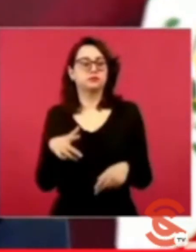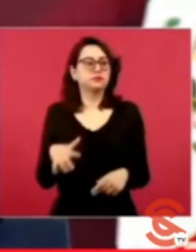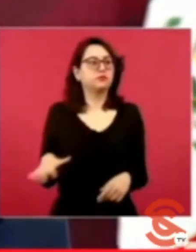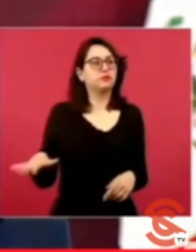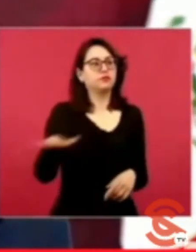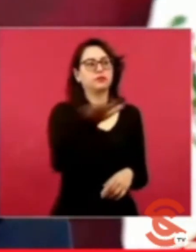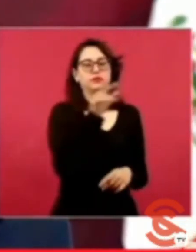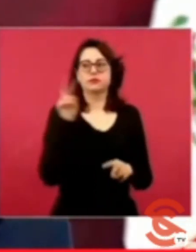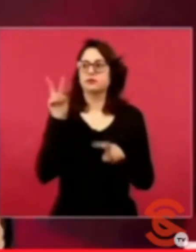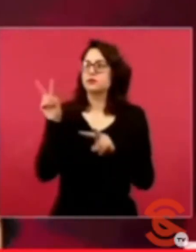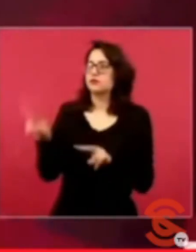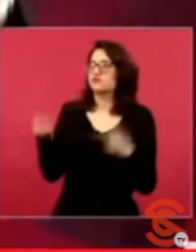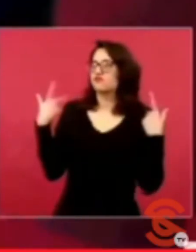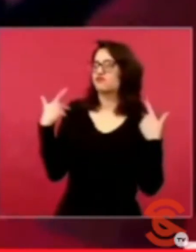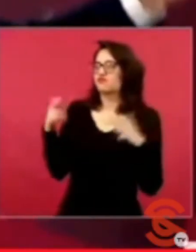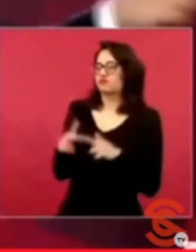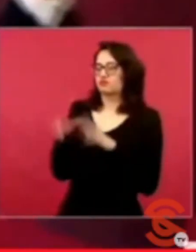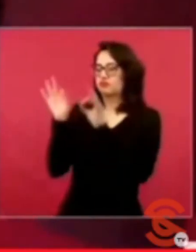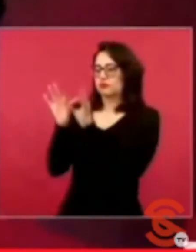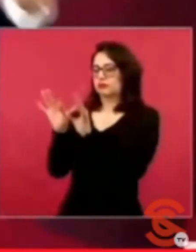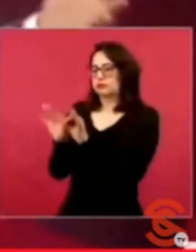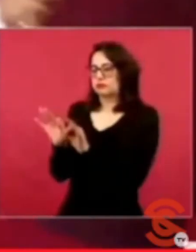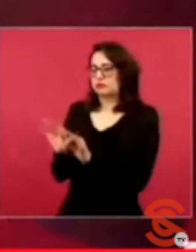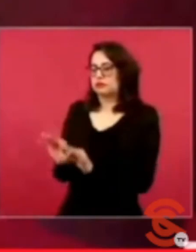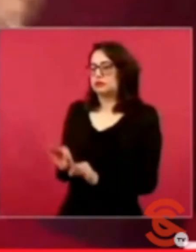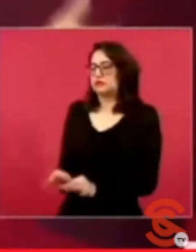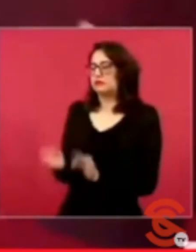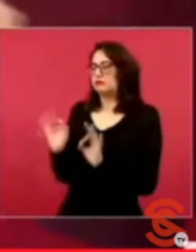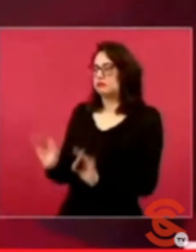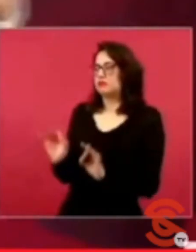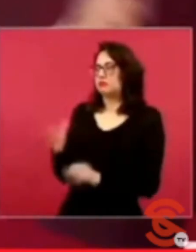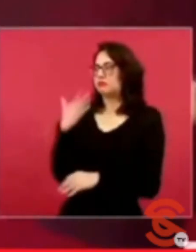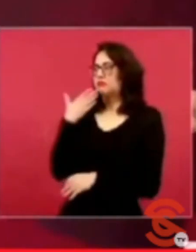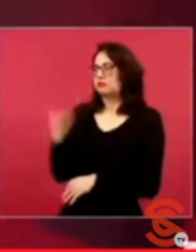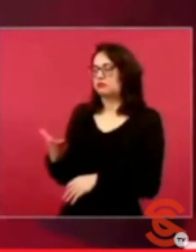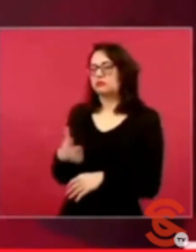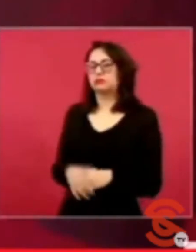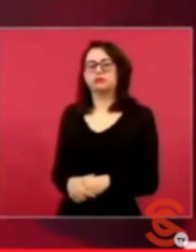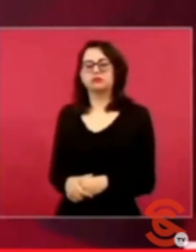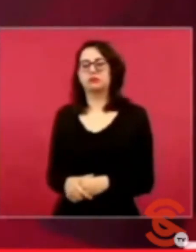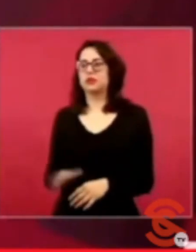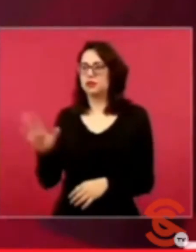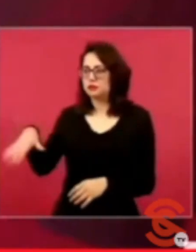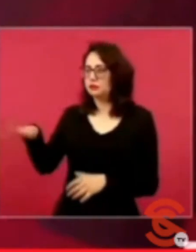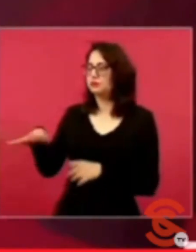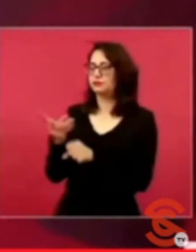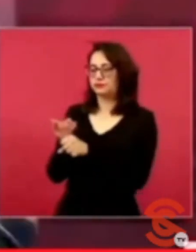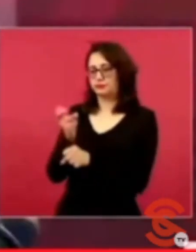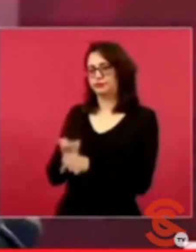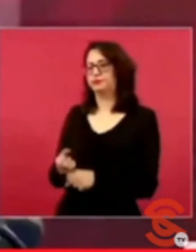y aceptó, y como era la maestra Delfina, conocida por todos